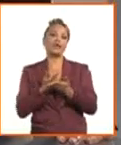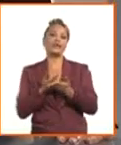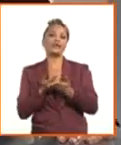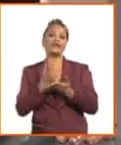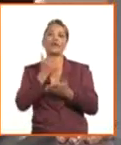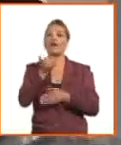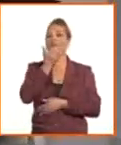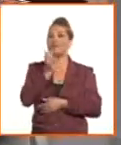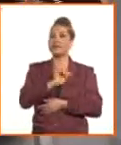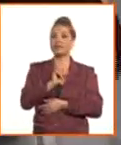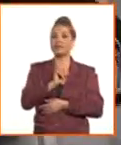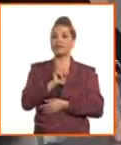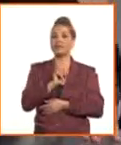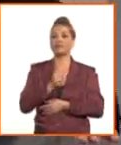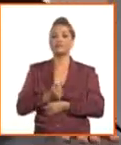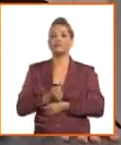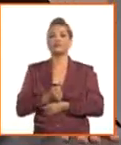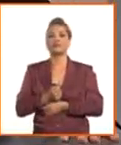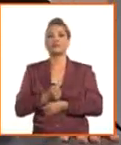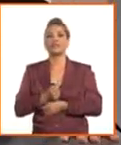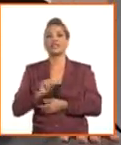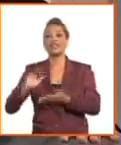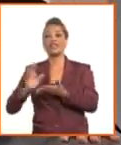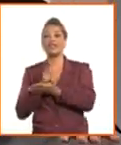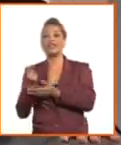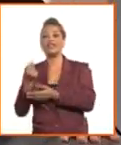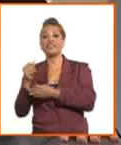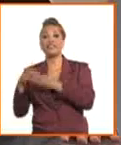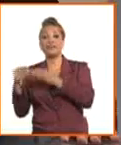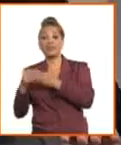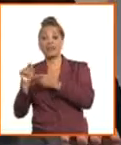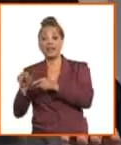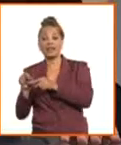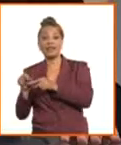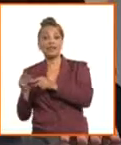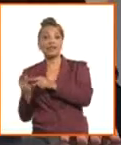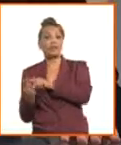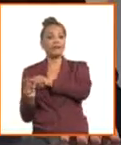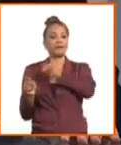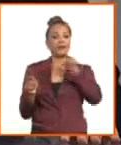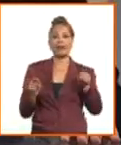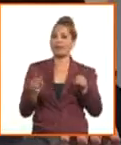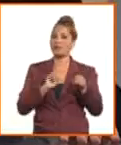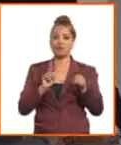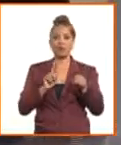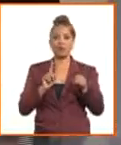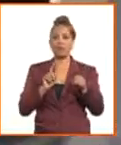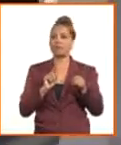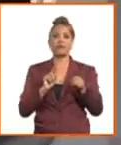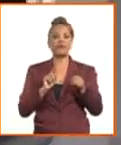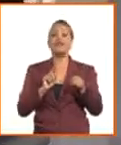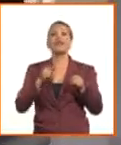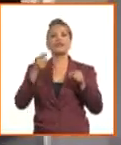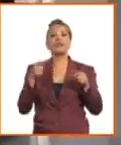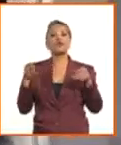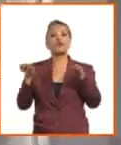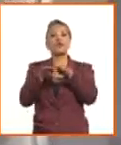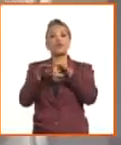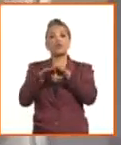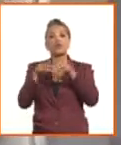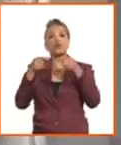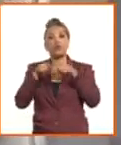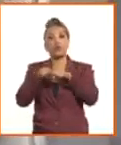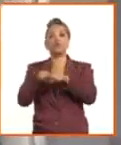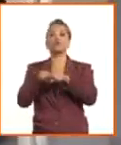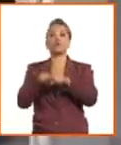que extraiga divisas de aquí, sino que permita compensar y pasar divisas también al incremento de la oferta